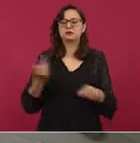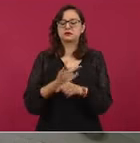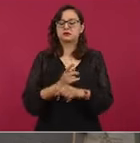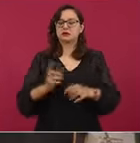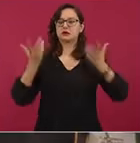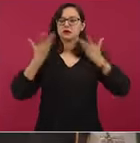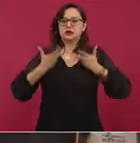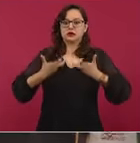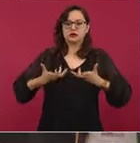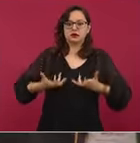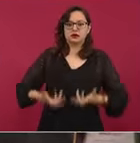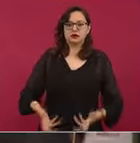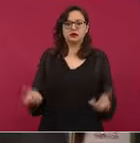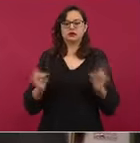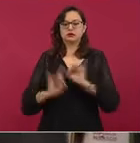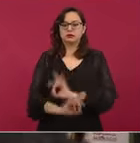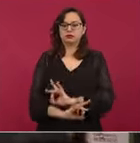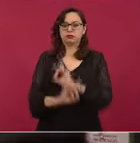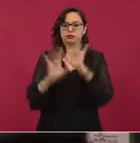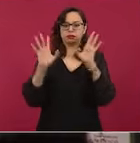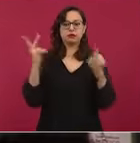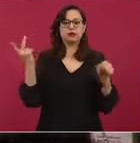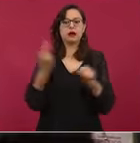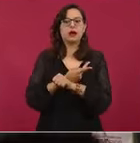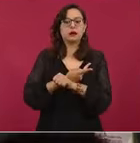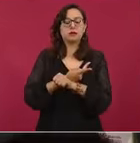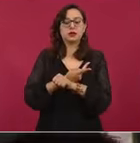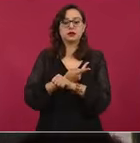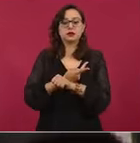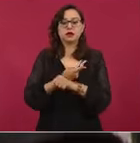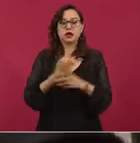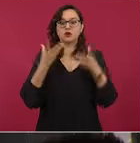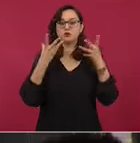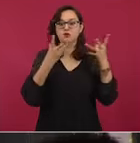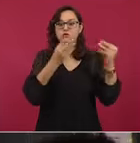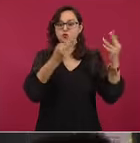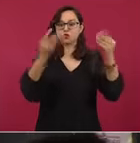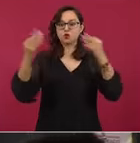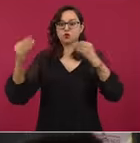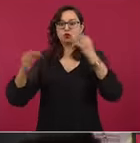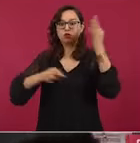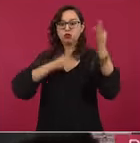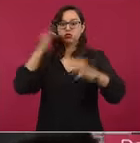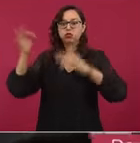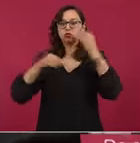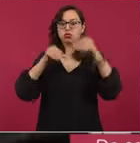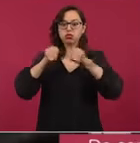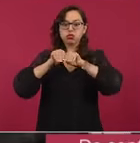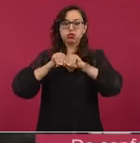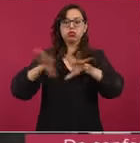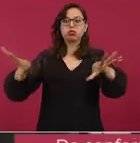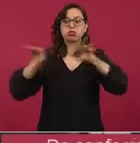pues definitivamente llevaron a que muchos medios de comunicación hicieran esta difusión profusa de actos